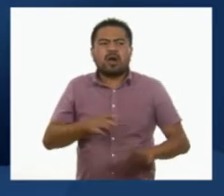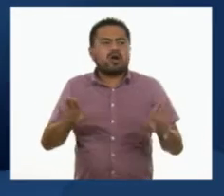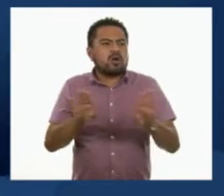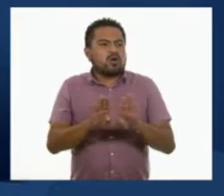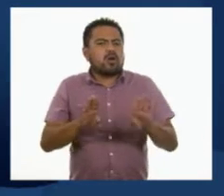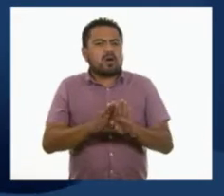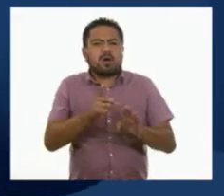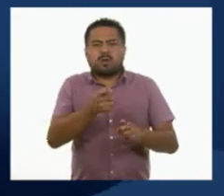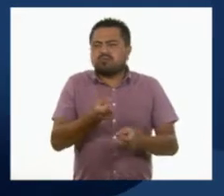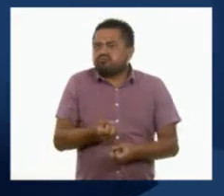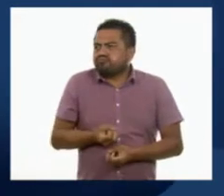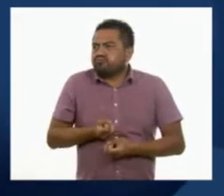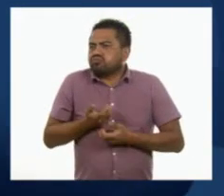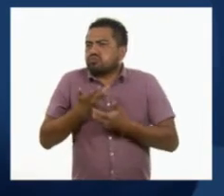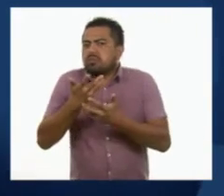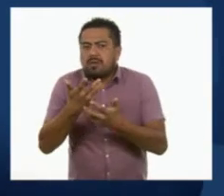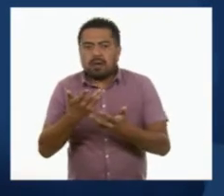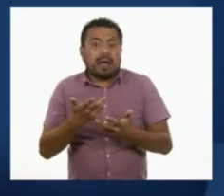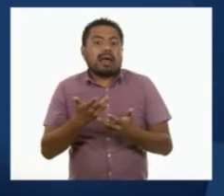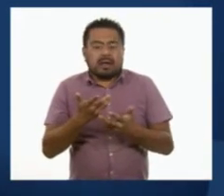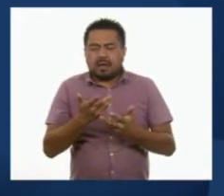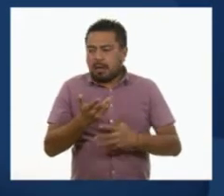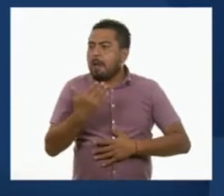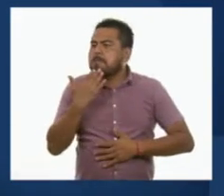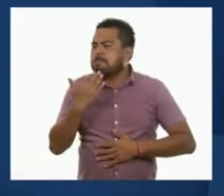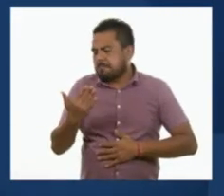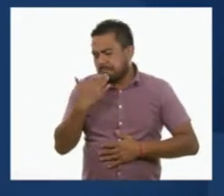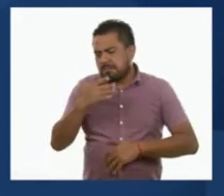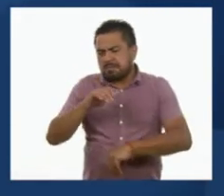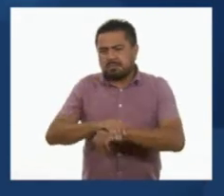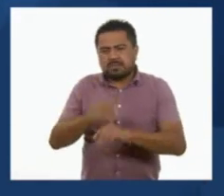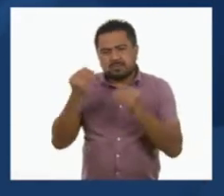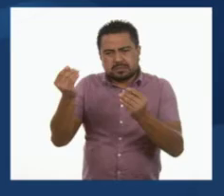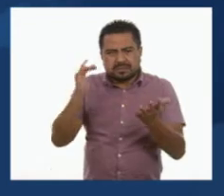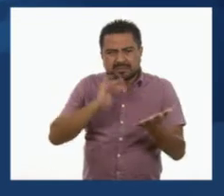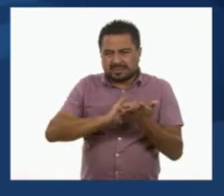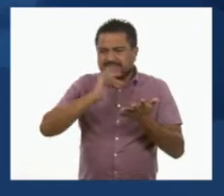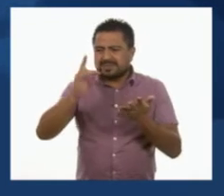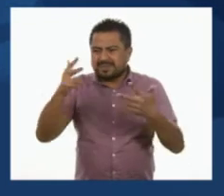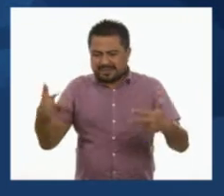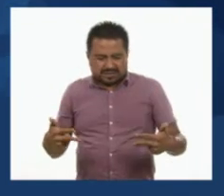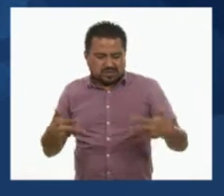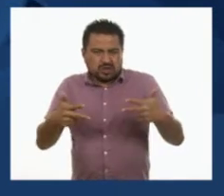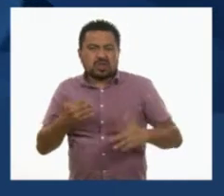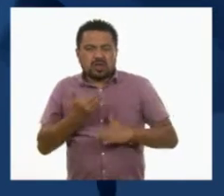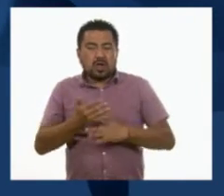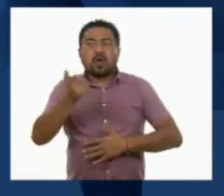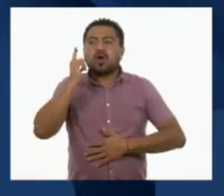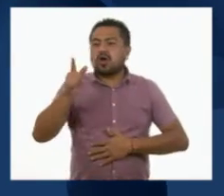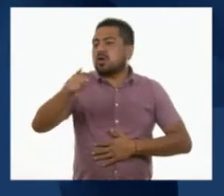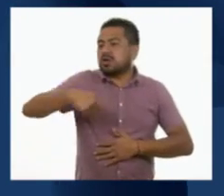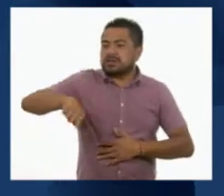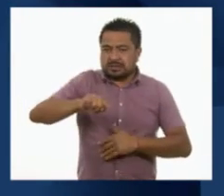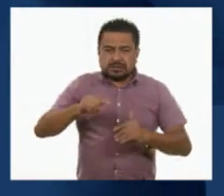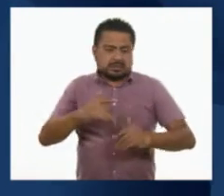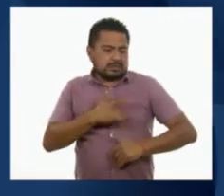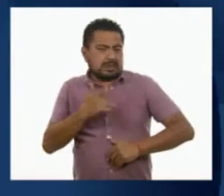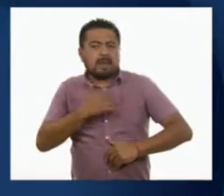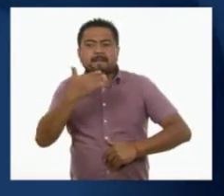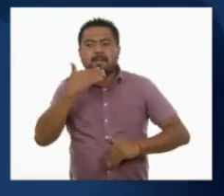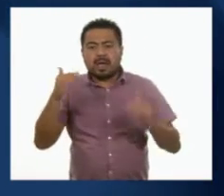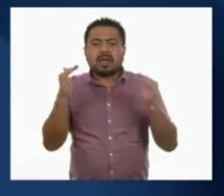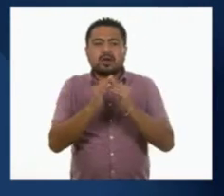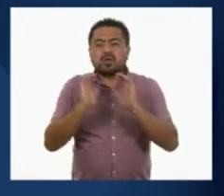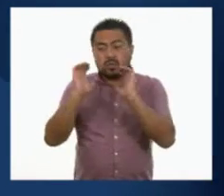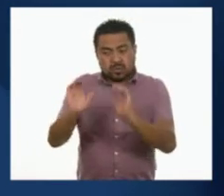nos expresamos. Excelente, Diego. Amigo, muchas gracias por tomar la videollamada. Espero que se encuentren muy bien en casa. Cuídate mucho